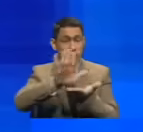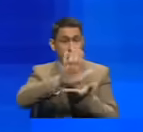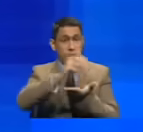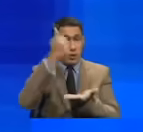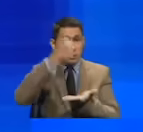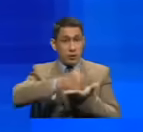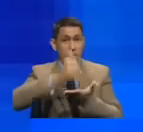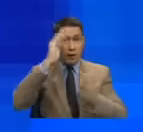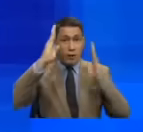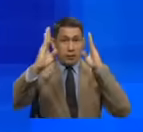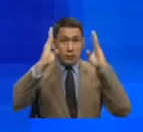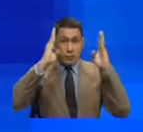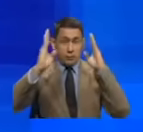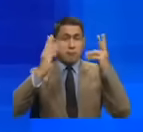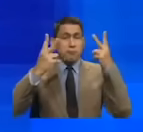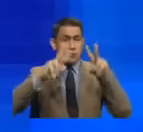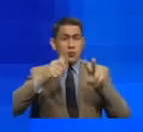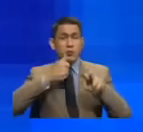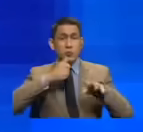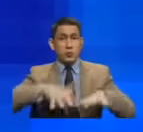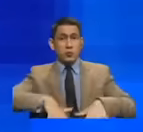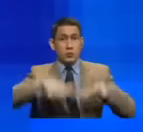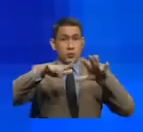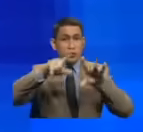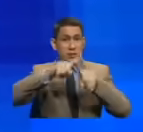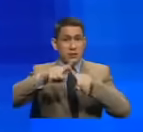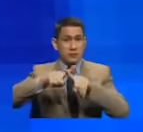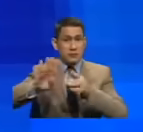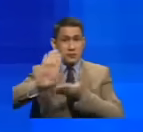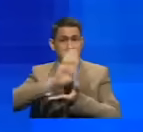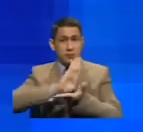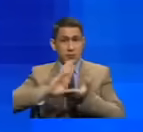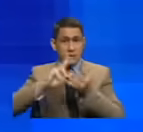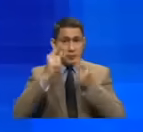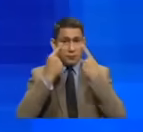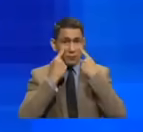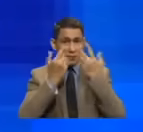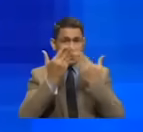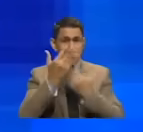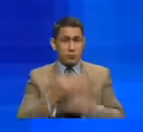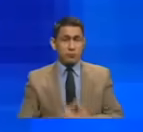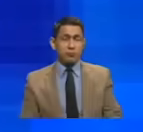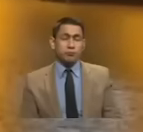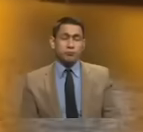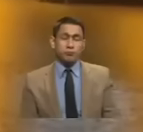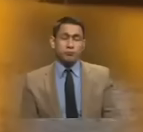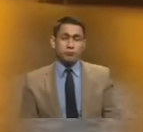Babahoyo, reporta inundaciones en varios sectores. Vamos a ver.